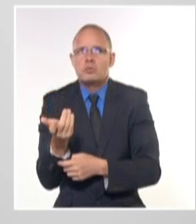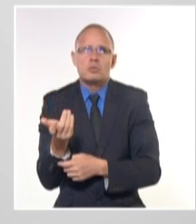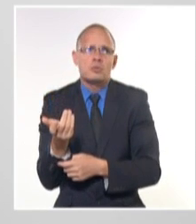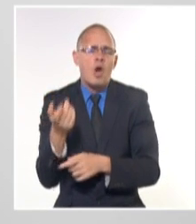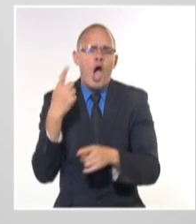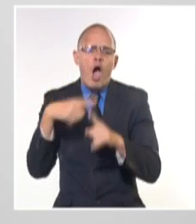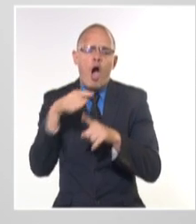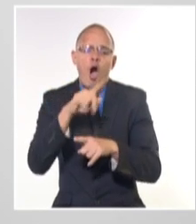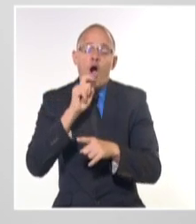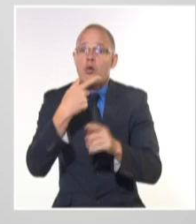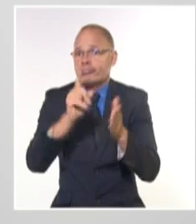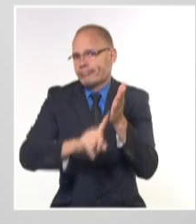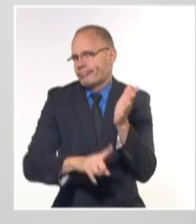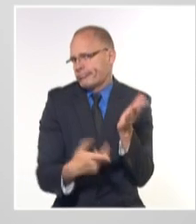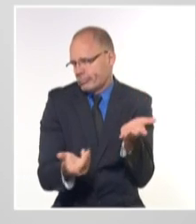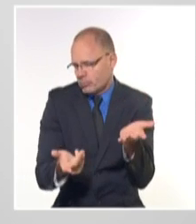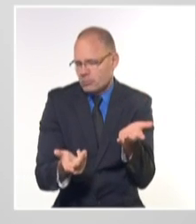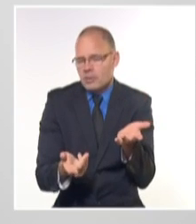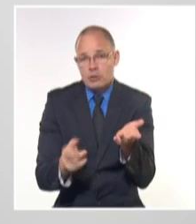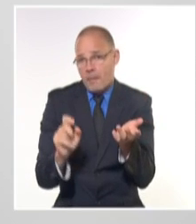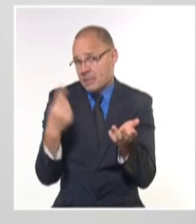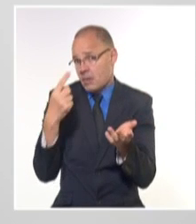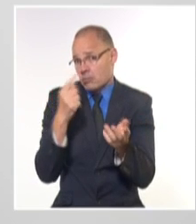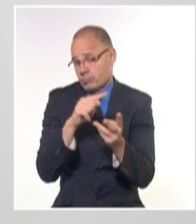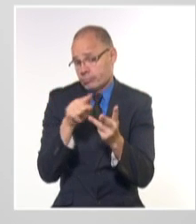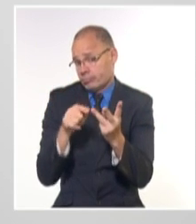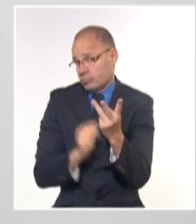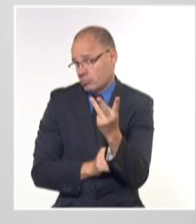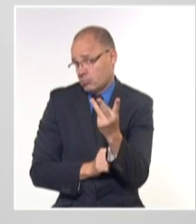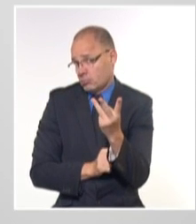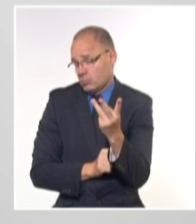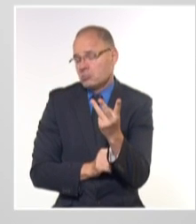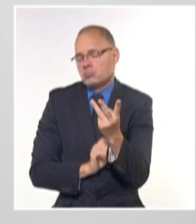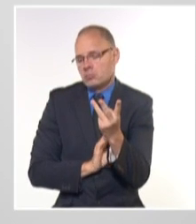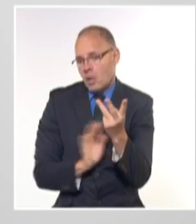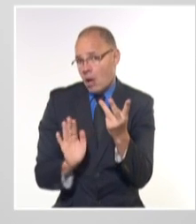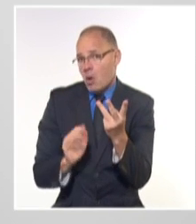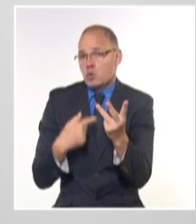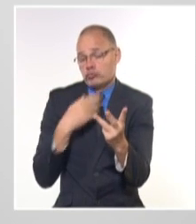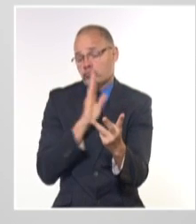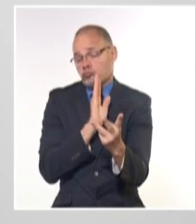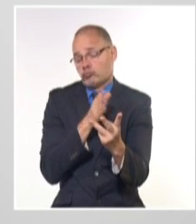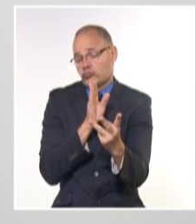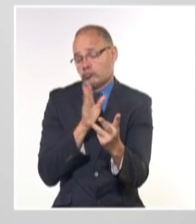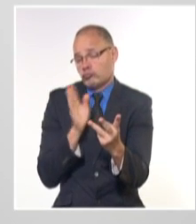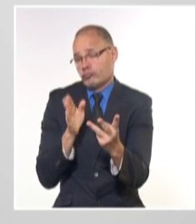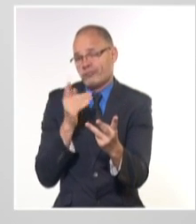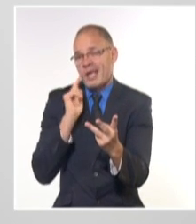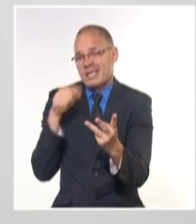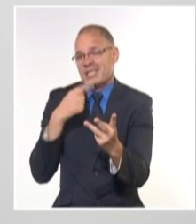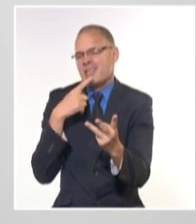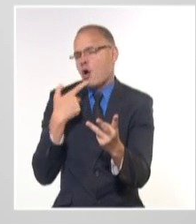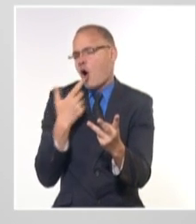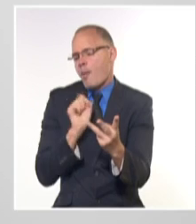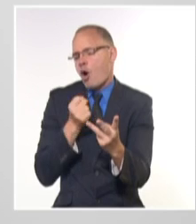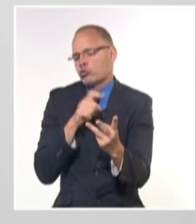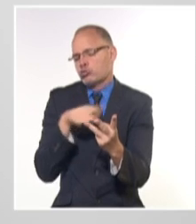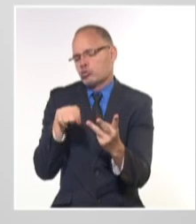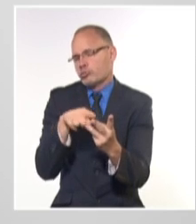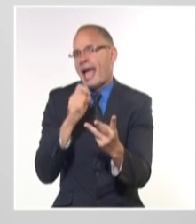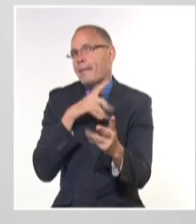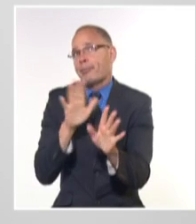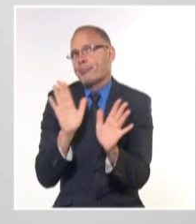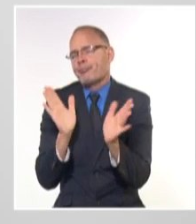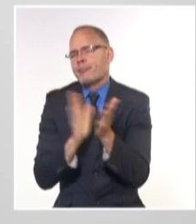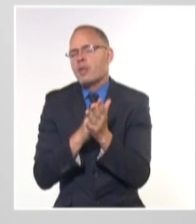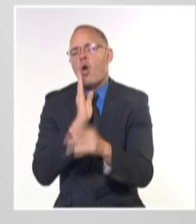sistema electroenergético nacional. En función de eso se realizaron acciones de control en la oficina, por ponerle algún ejemplo, de registro de consumidores. Esta es la